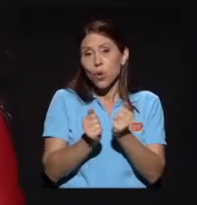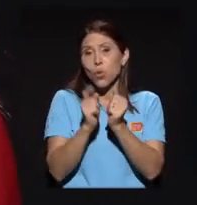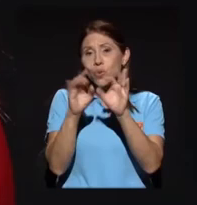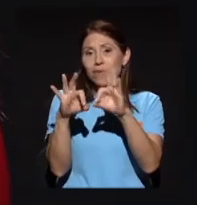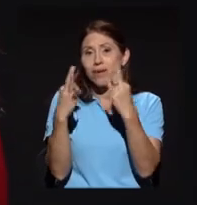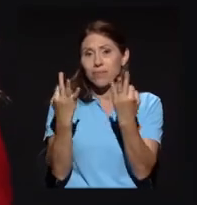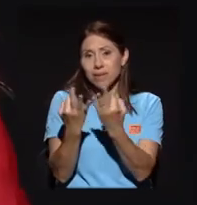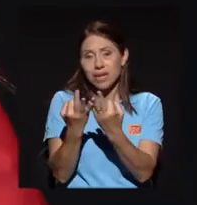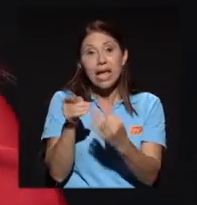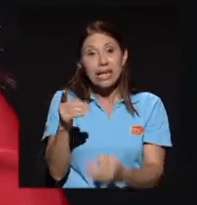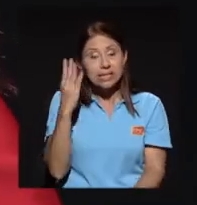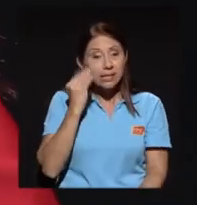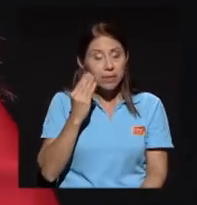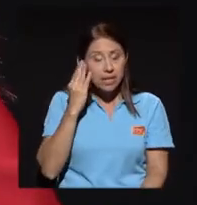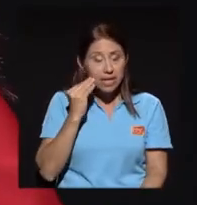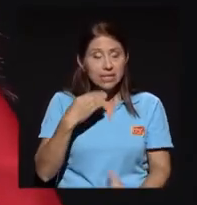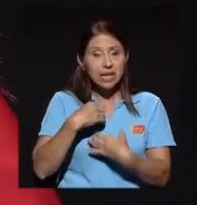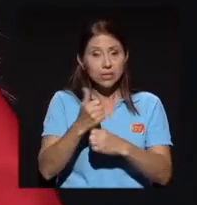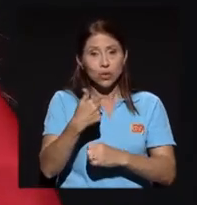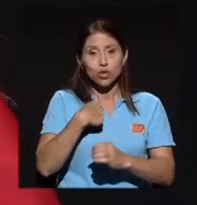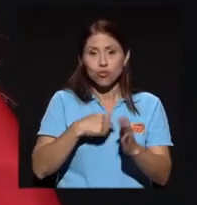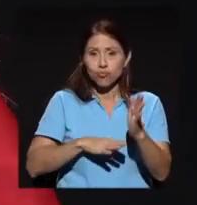que definitivamente me hizo crecer mucho,